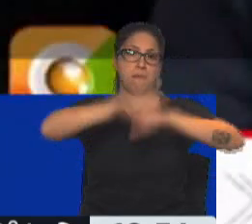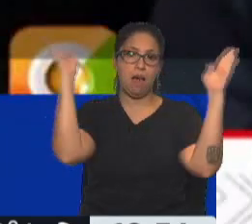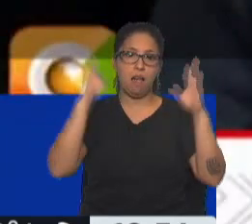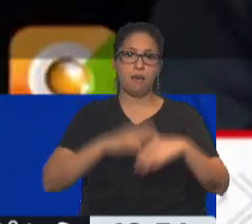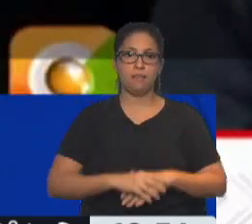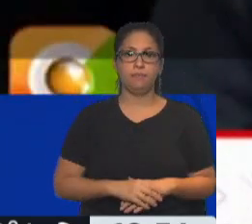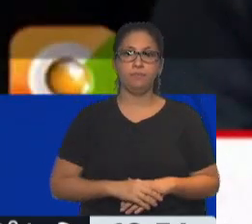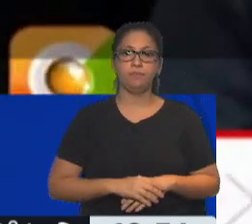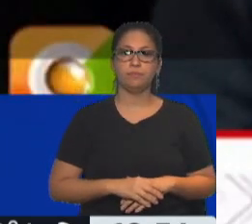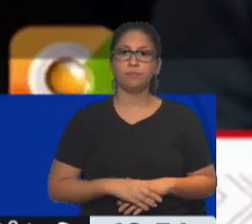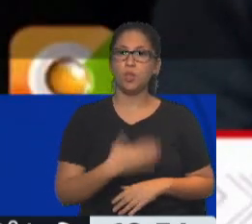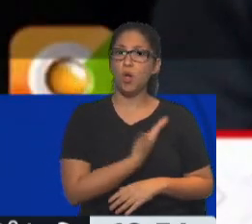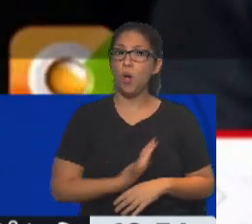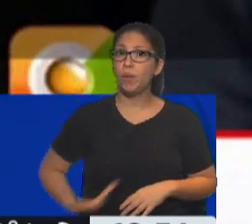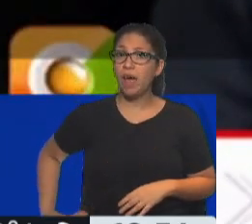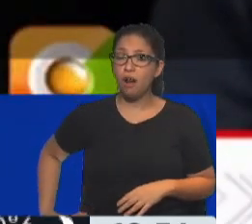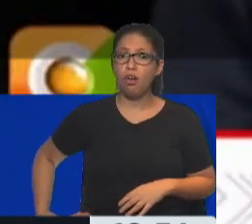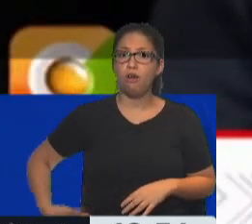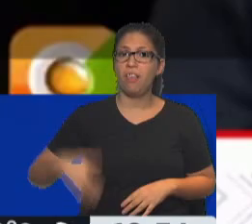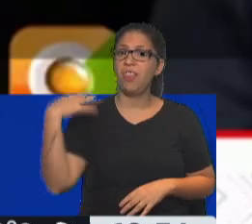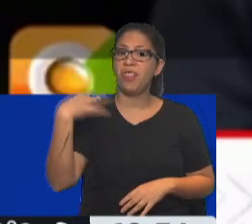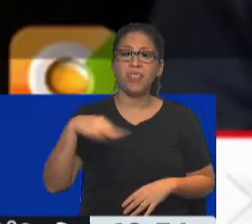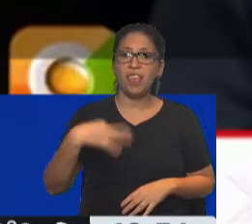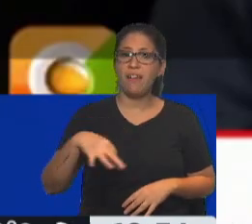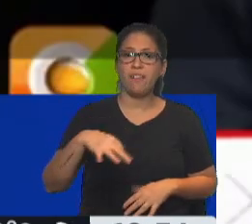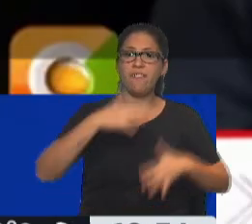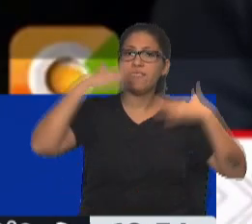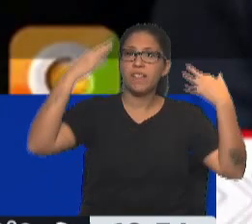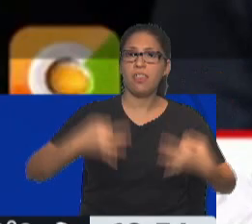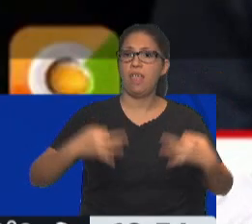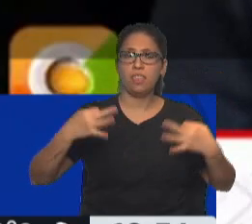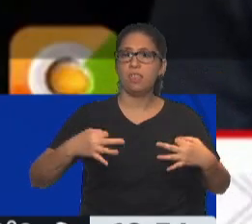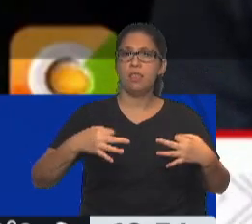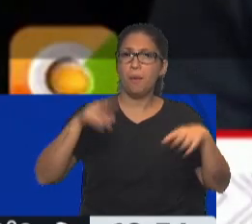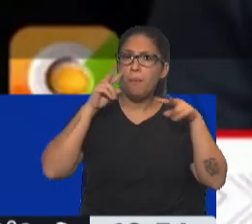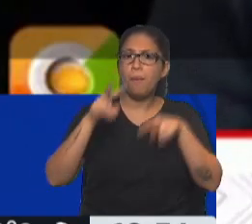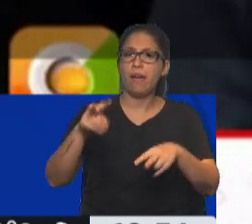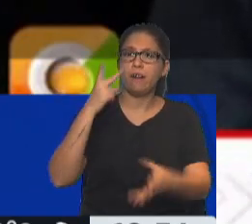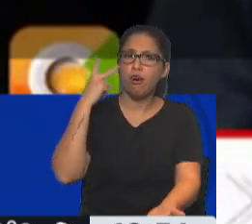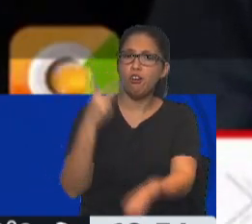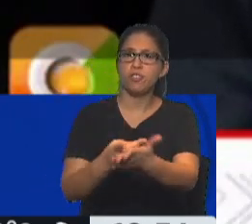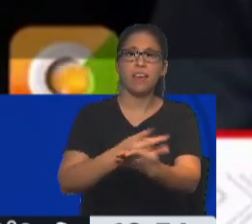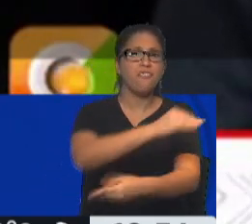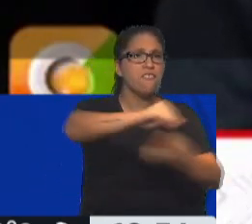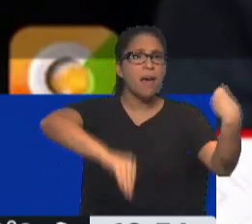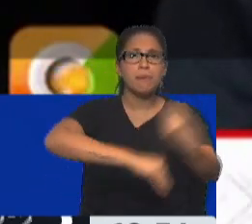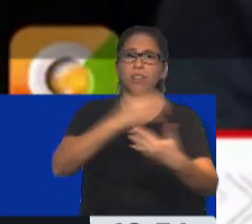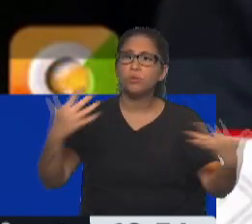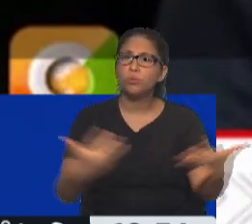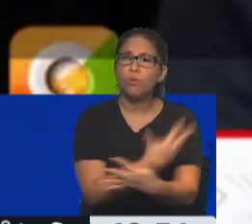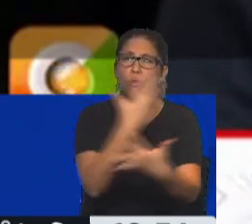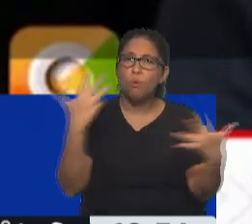The government needs to face the plain truth that families are immensely